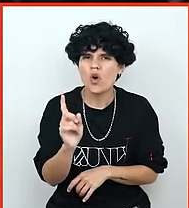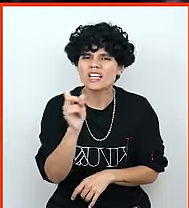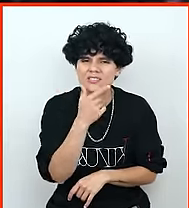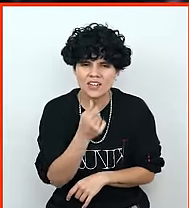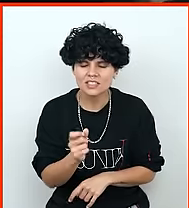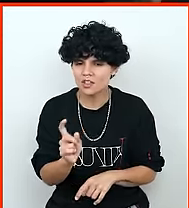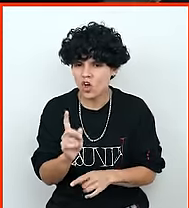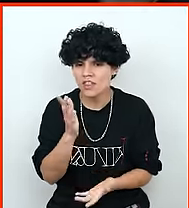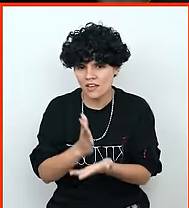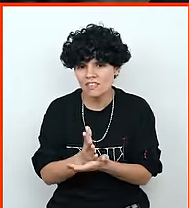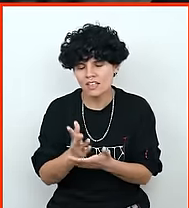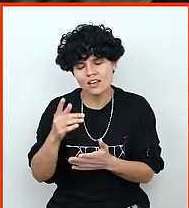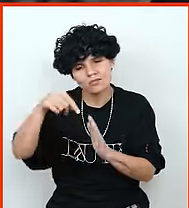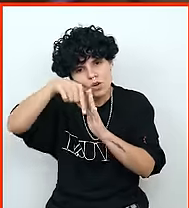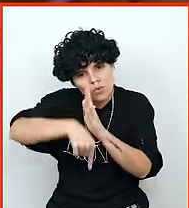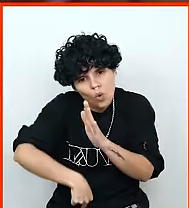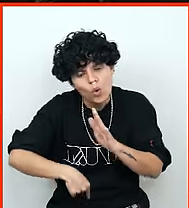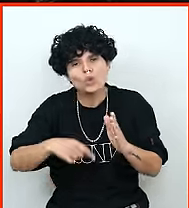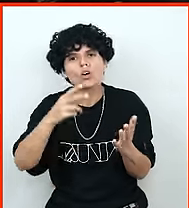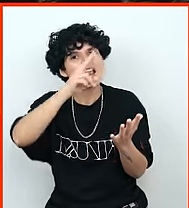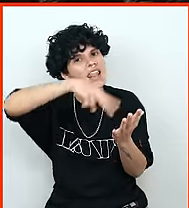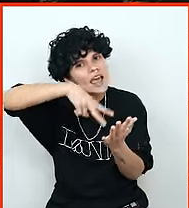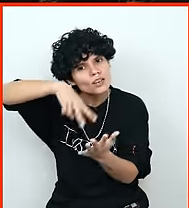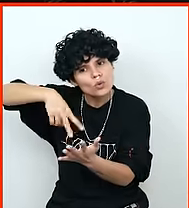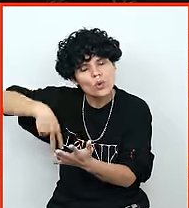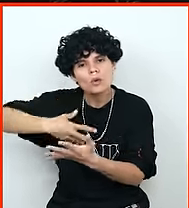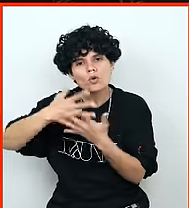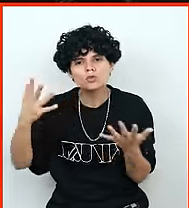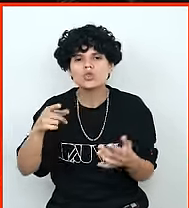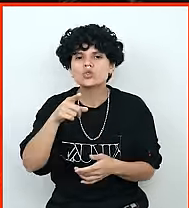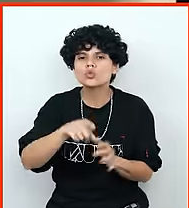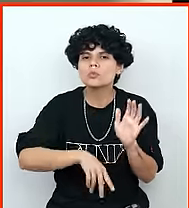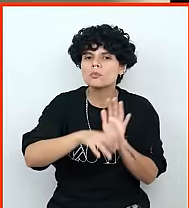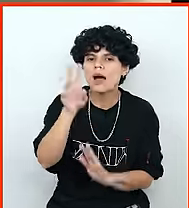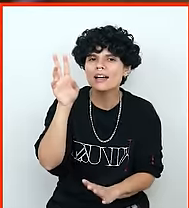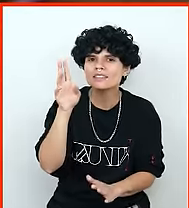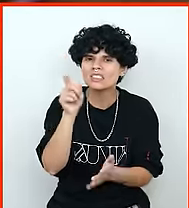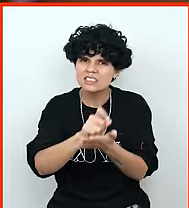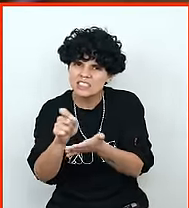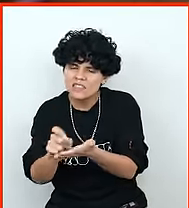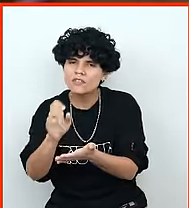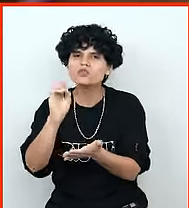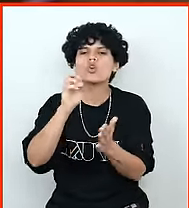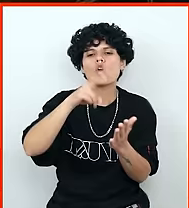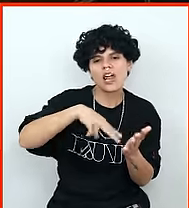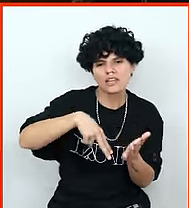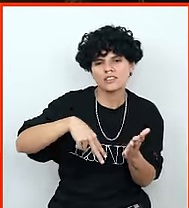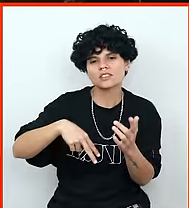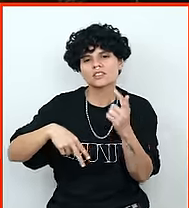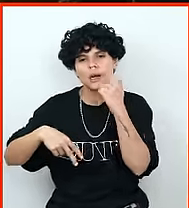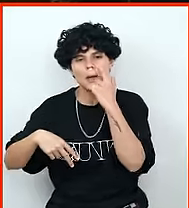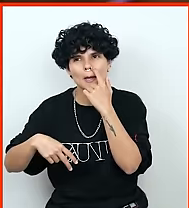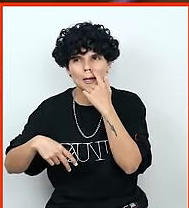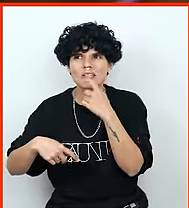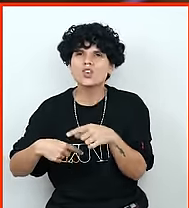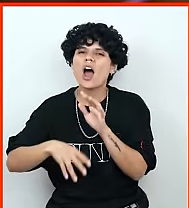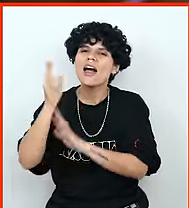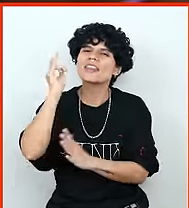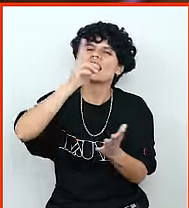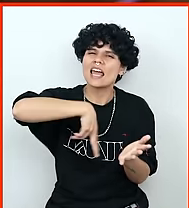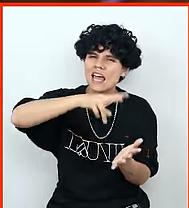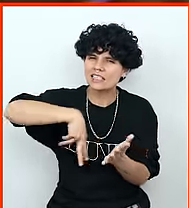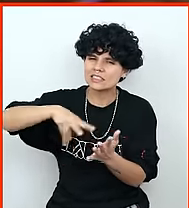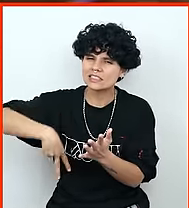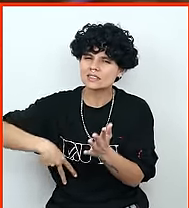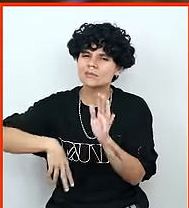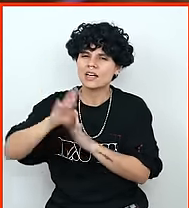No. Necesita trabajo también. Sí. Lectura. ¿Tú leís más o escribís más? Solía leer mucho más y hoy en día creo que como todo es más